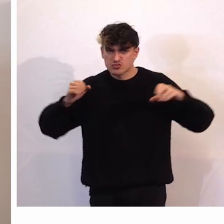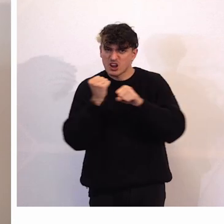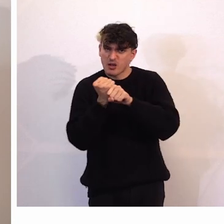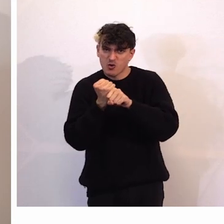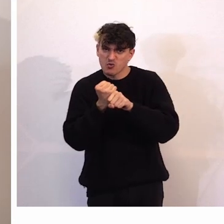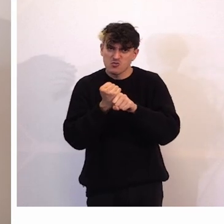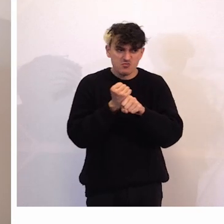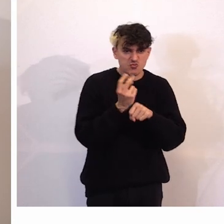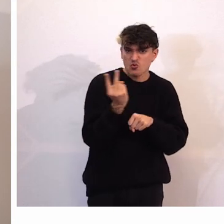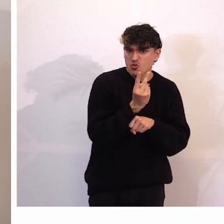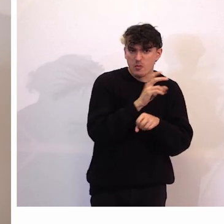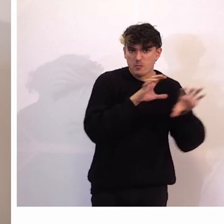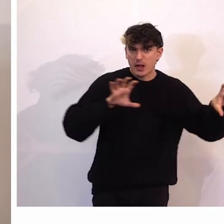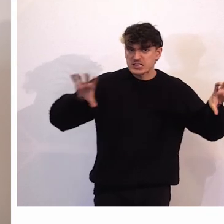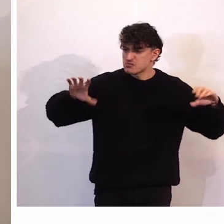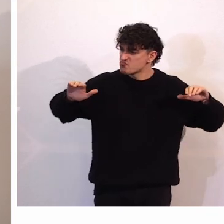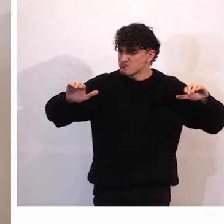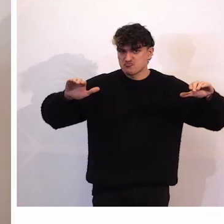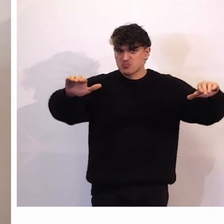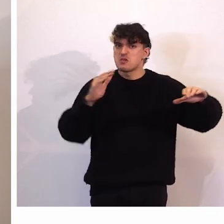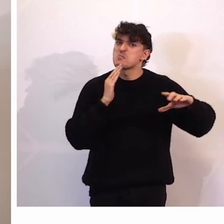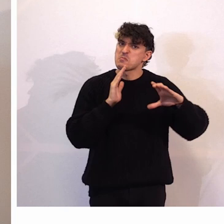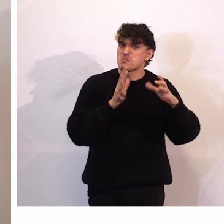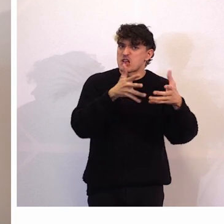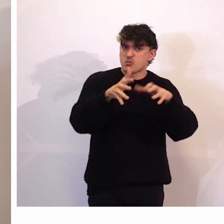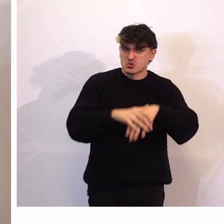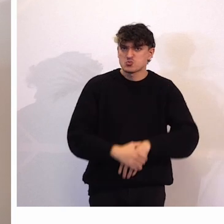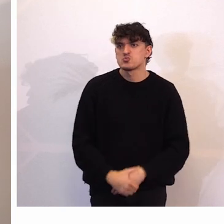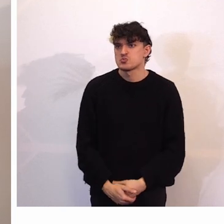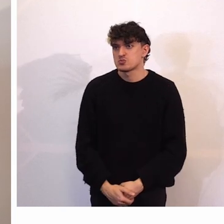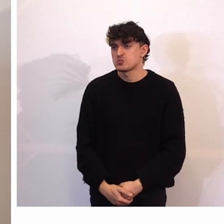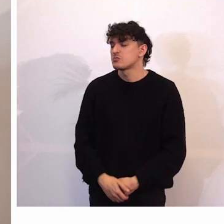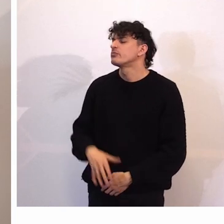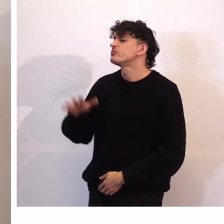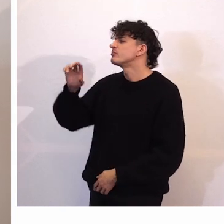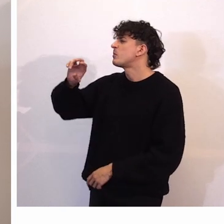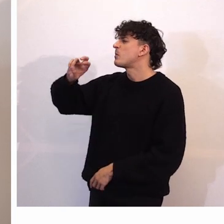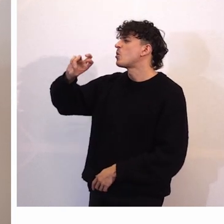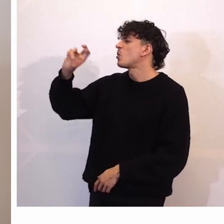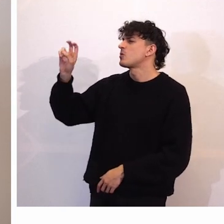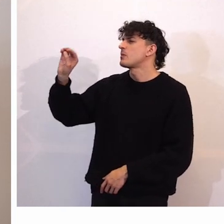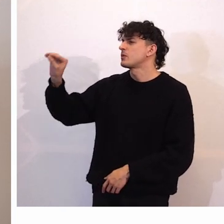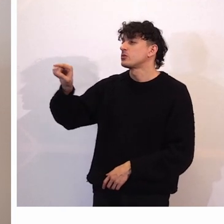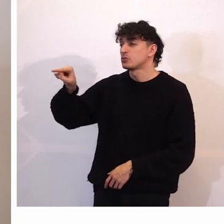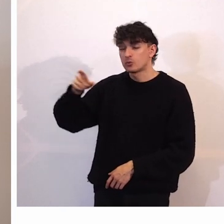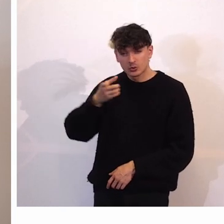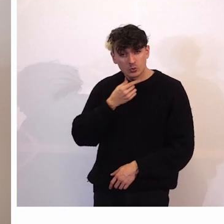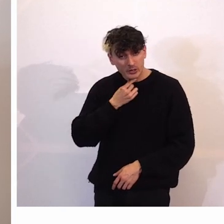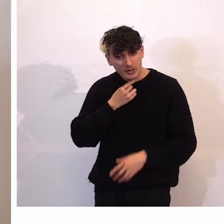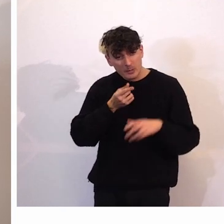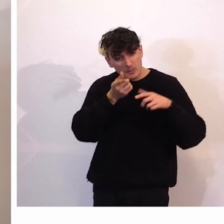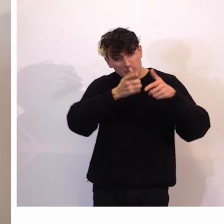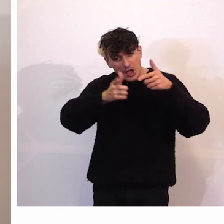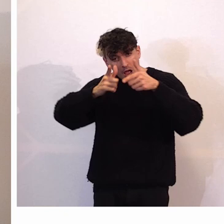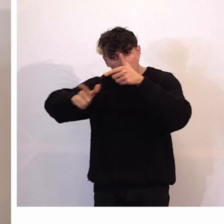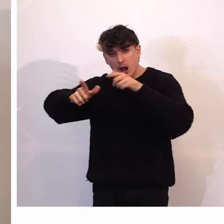que nosotros. Ahora te hago otra pregunta, Dani. La que tú quieras. ¿Te gustaría viajar a